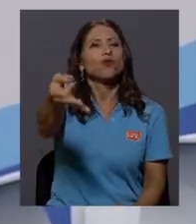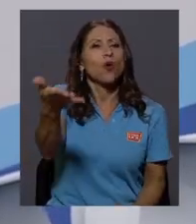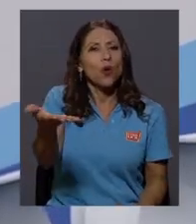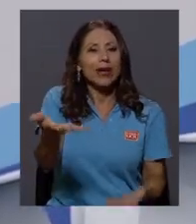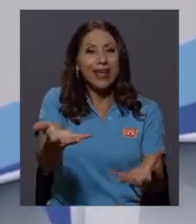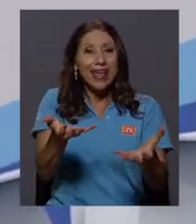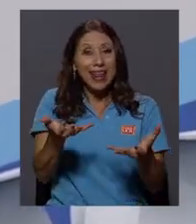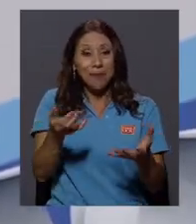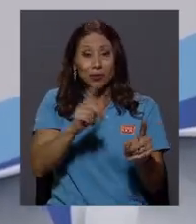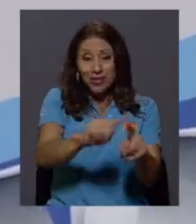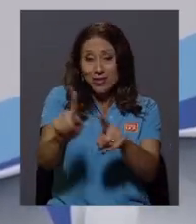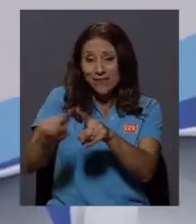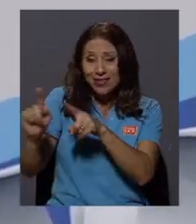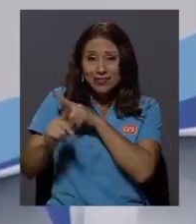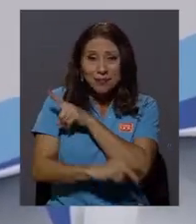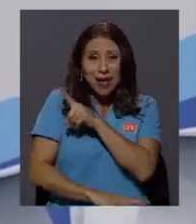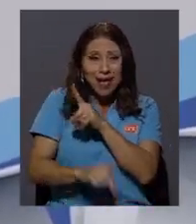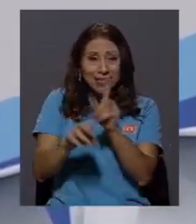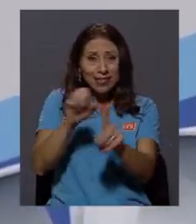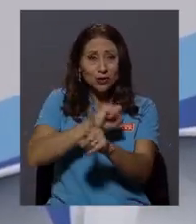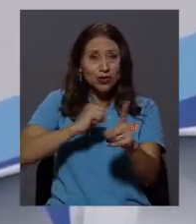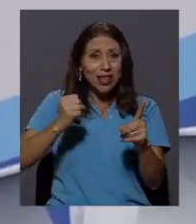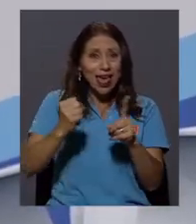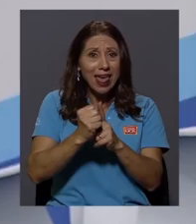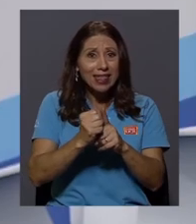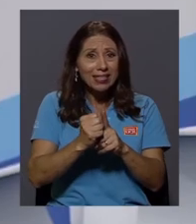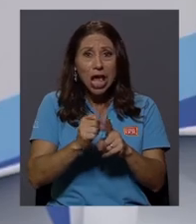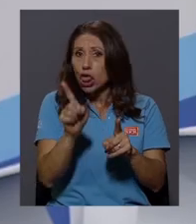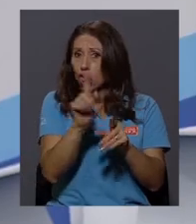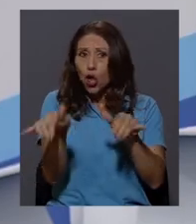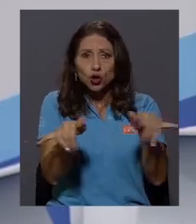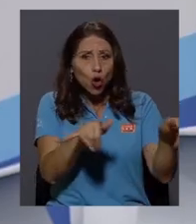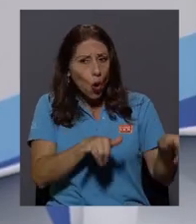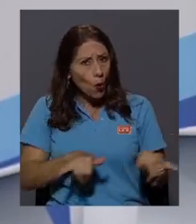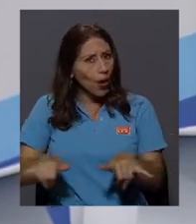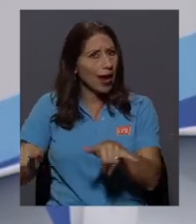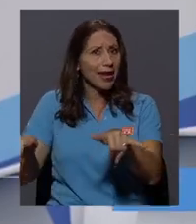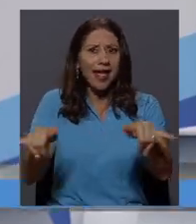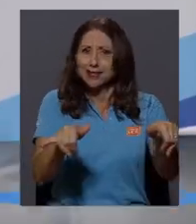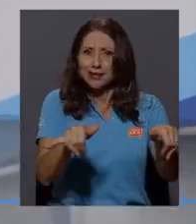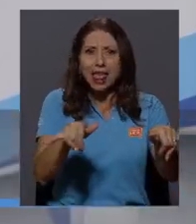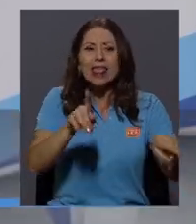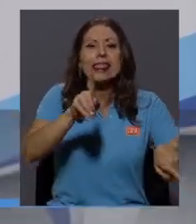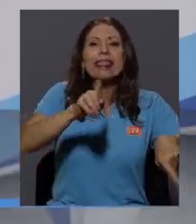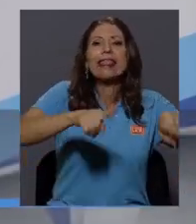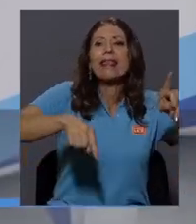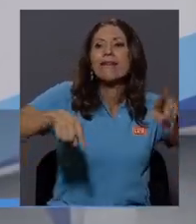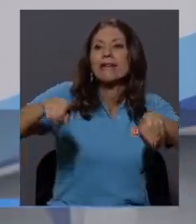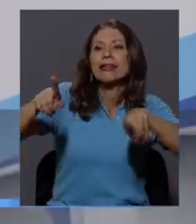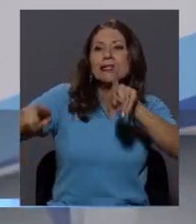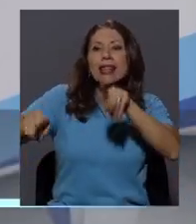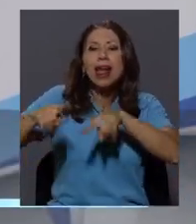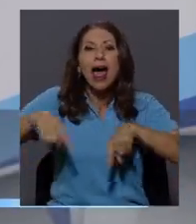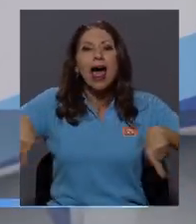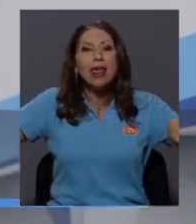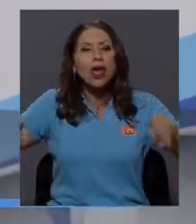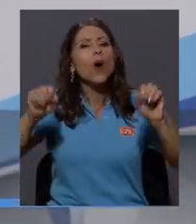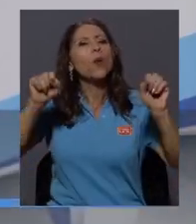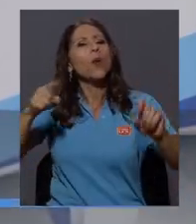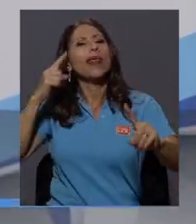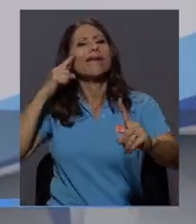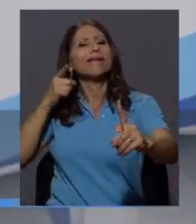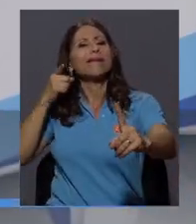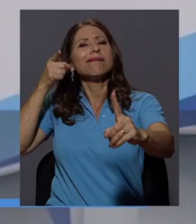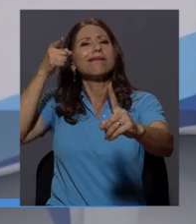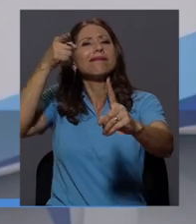dentro de su diversidad no son homogéneas dentro de su diversidad puedan ser horizontes que